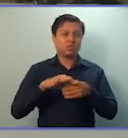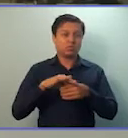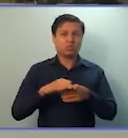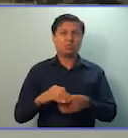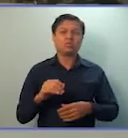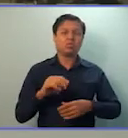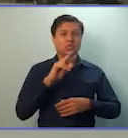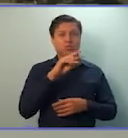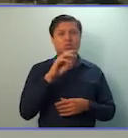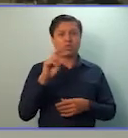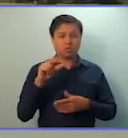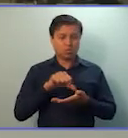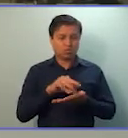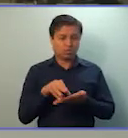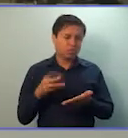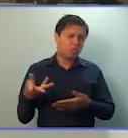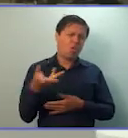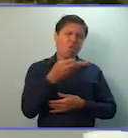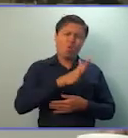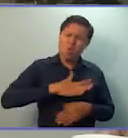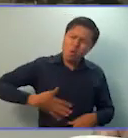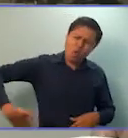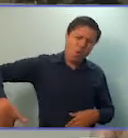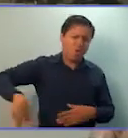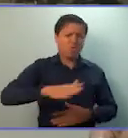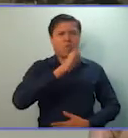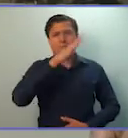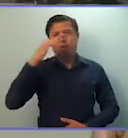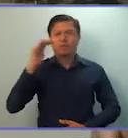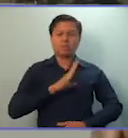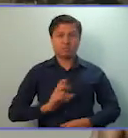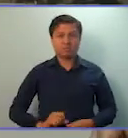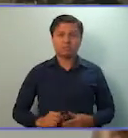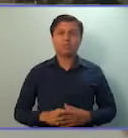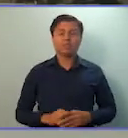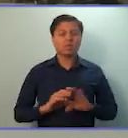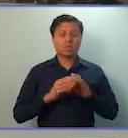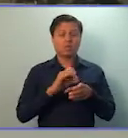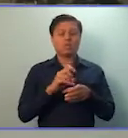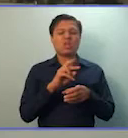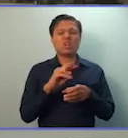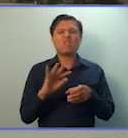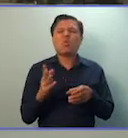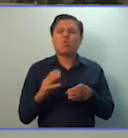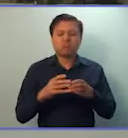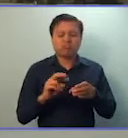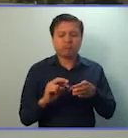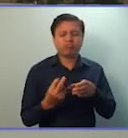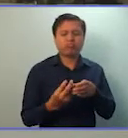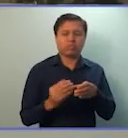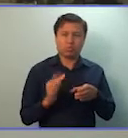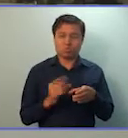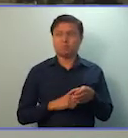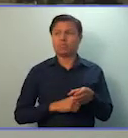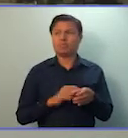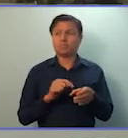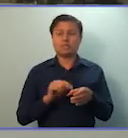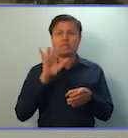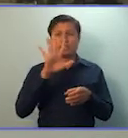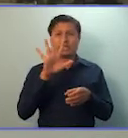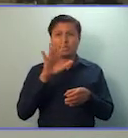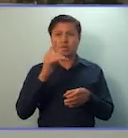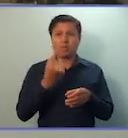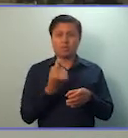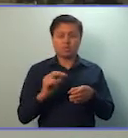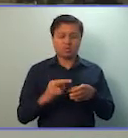262 municipios del país como están conformadas en estas juntas receptoras de voto bueno están conformadas por un master por cinco